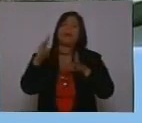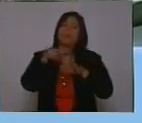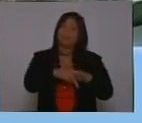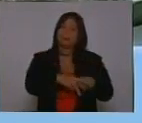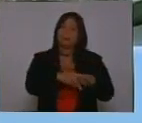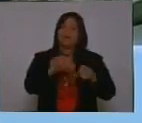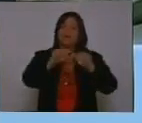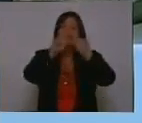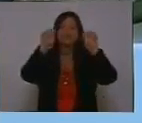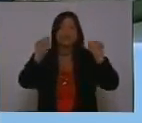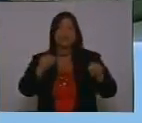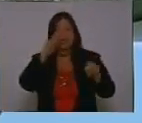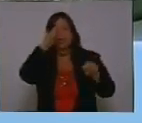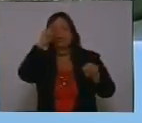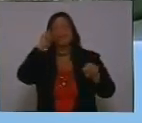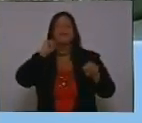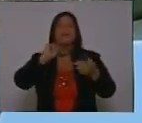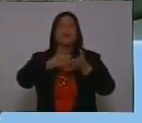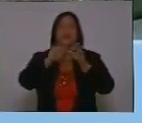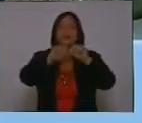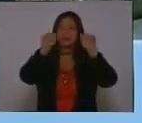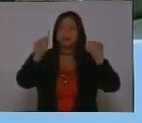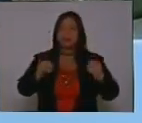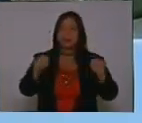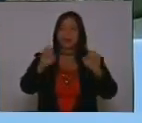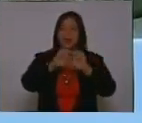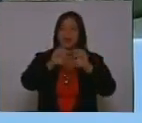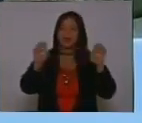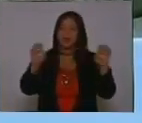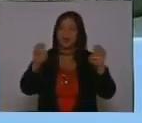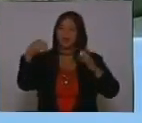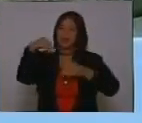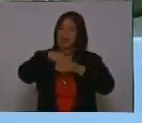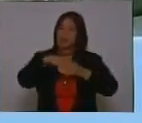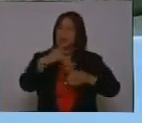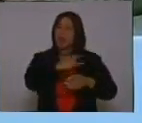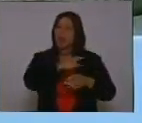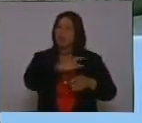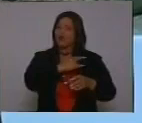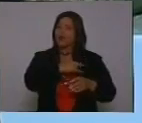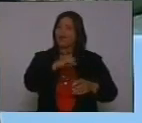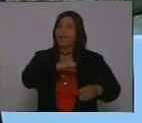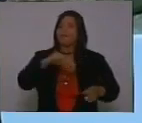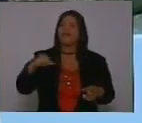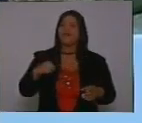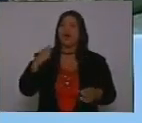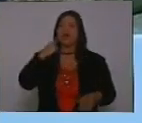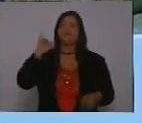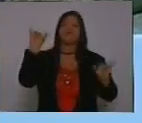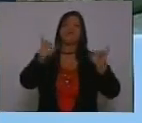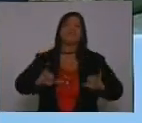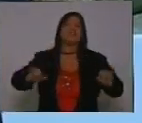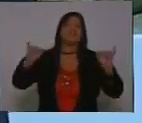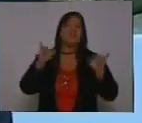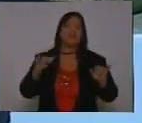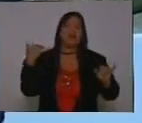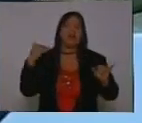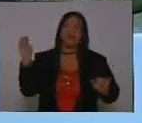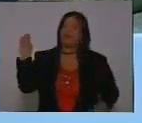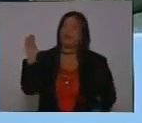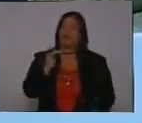ese sistema que hay, de ese sistema educativo que hay dentro de nuestras universidades tradicionales. Vengo